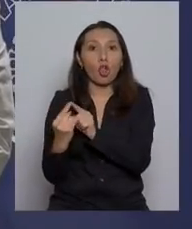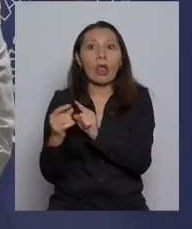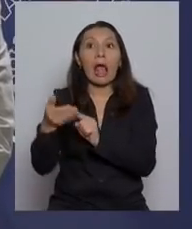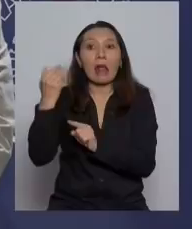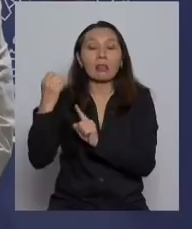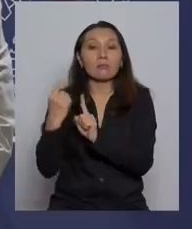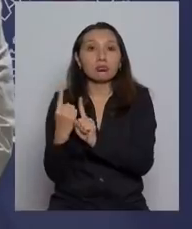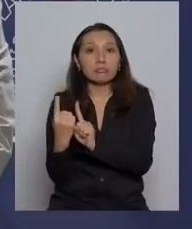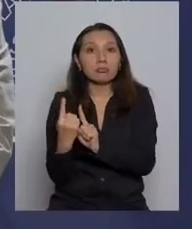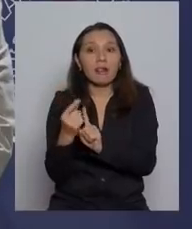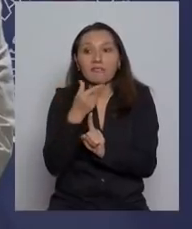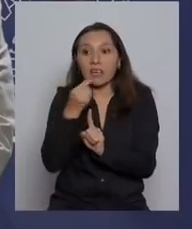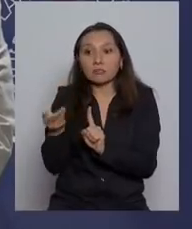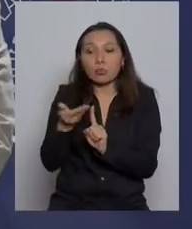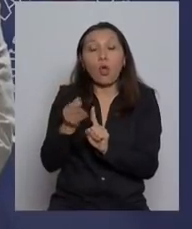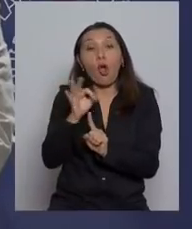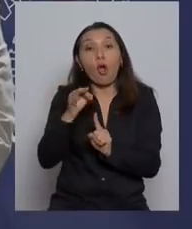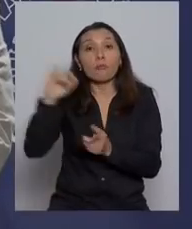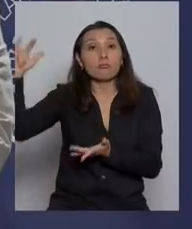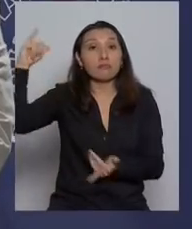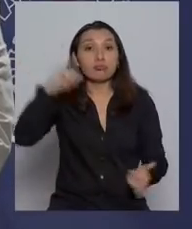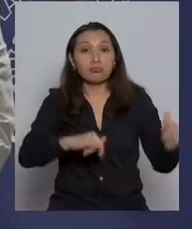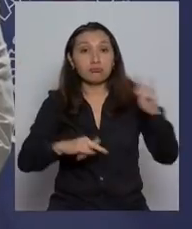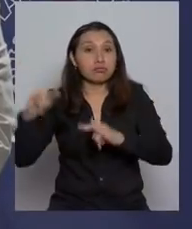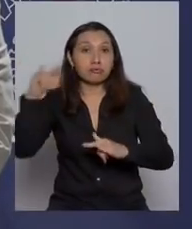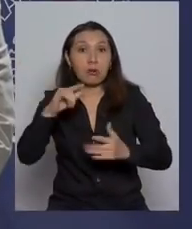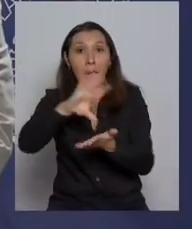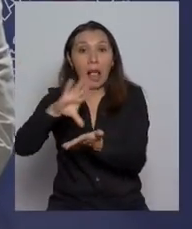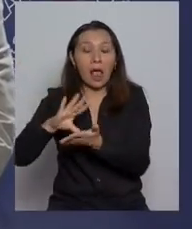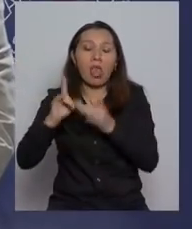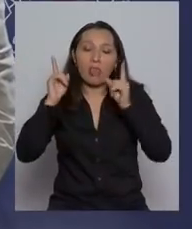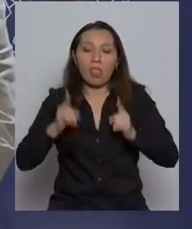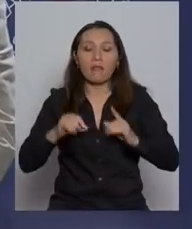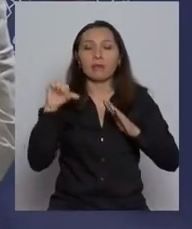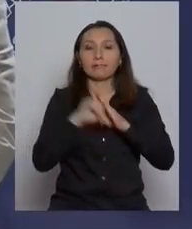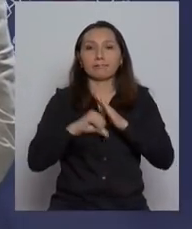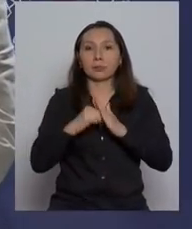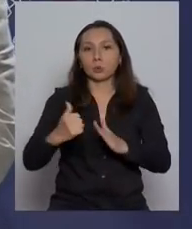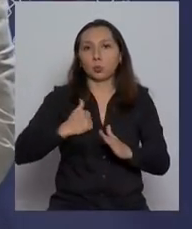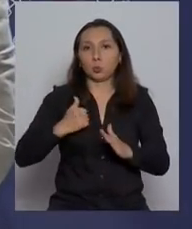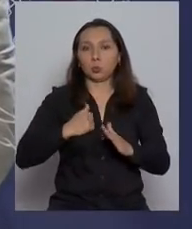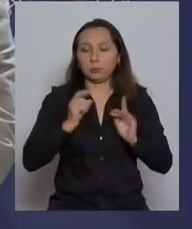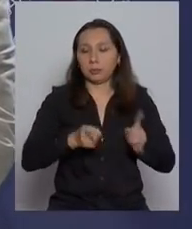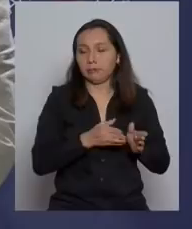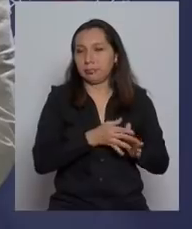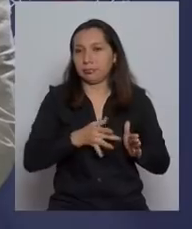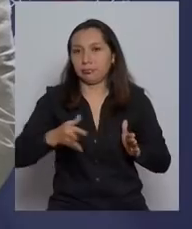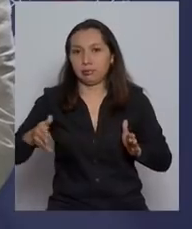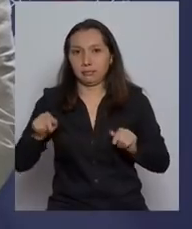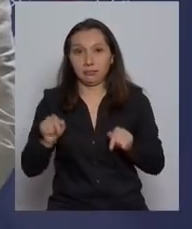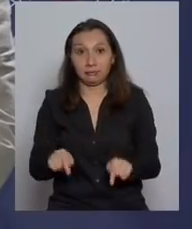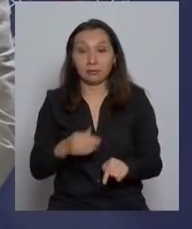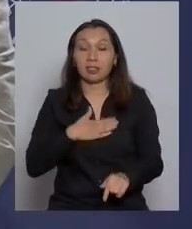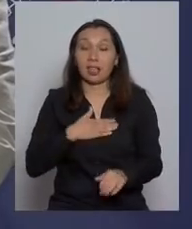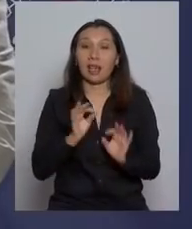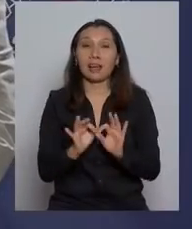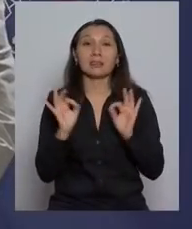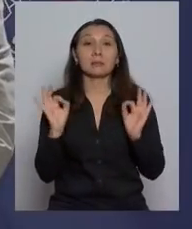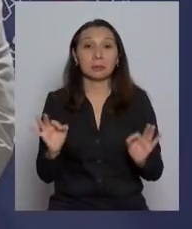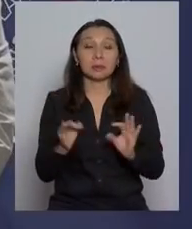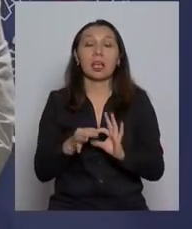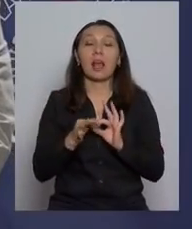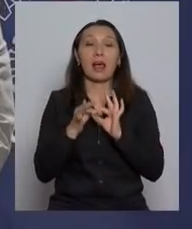o aquellas personas que han viajado de otros países y tienen que mantener su cuarentena. Quiero